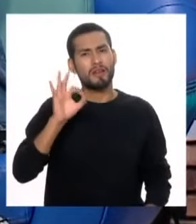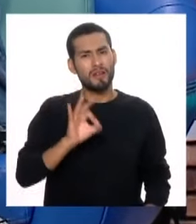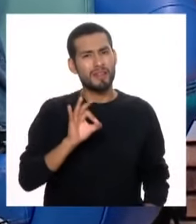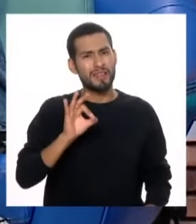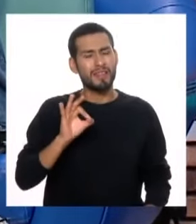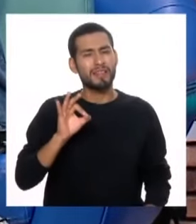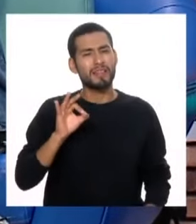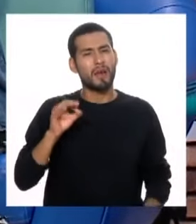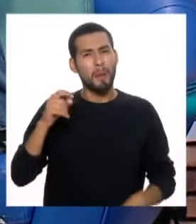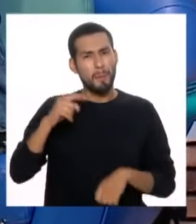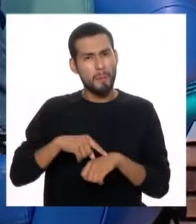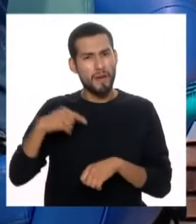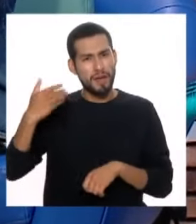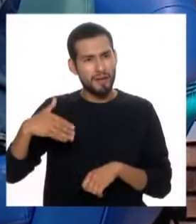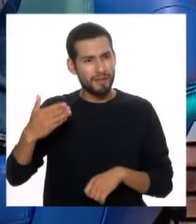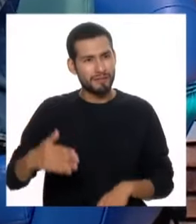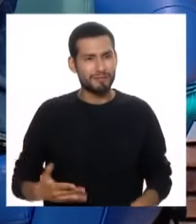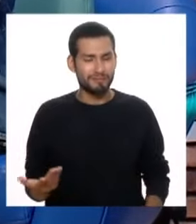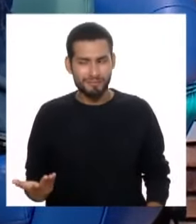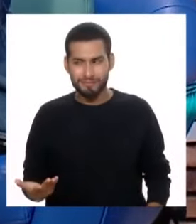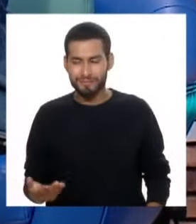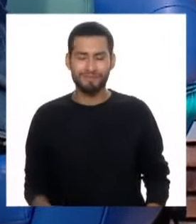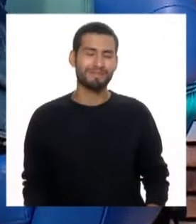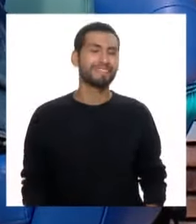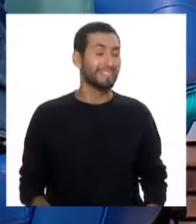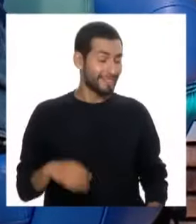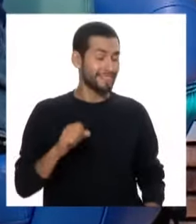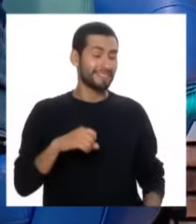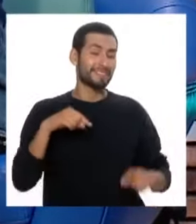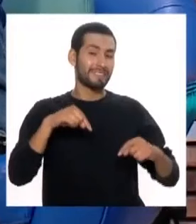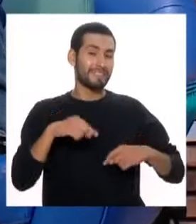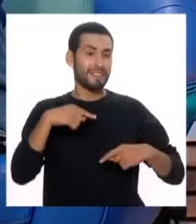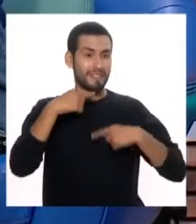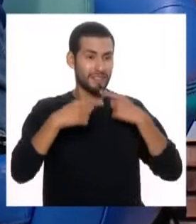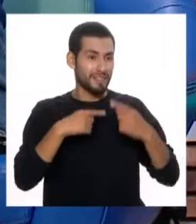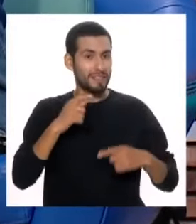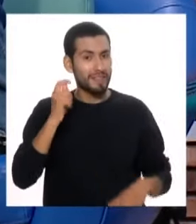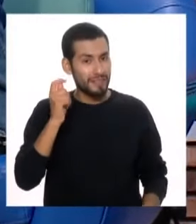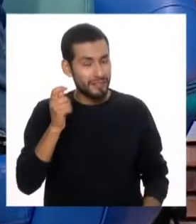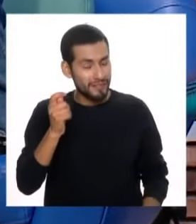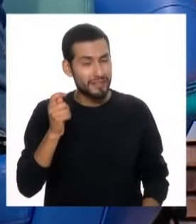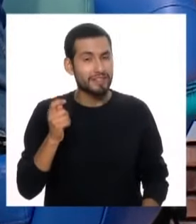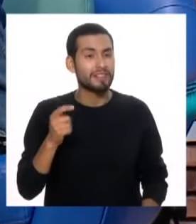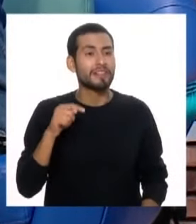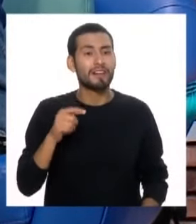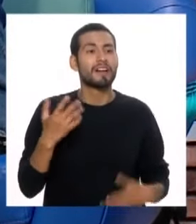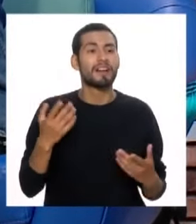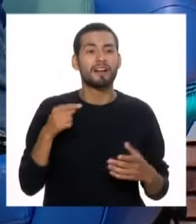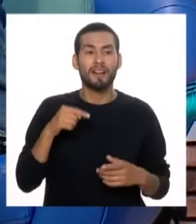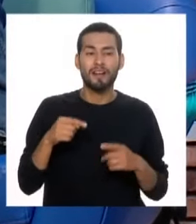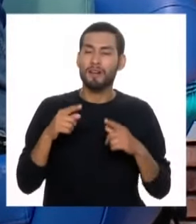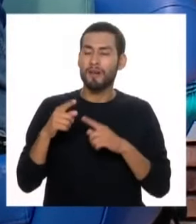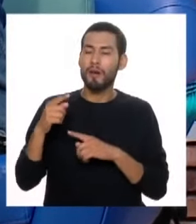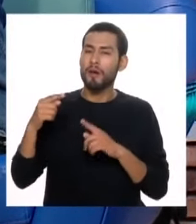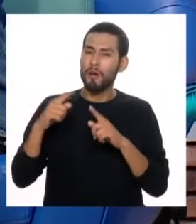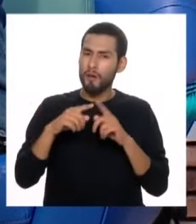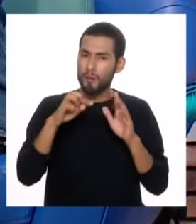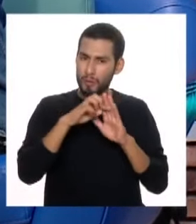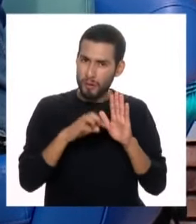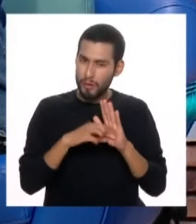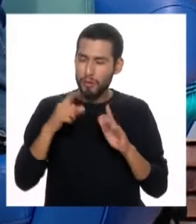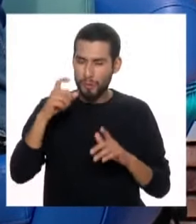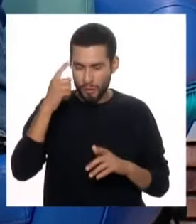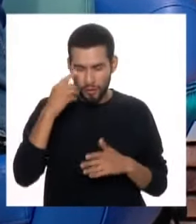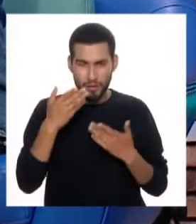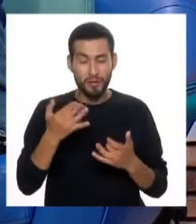159 veces? Bueno, y justamente vamos a hablar desde el testimonio y también sobre las políticas de salud.